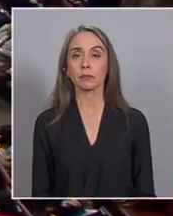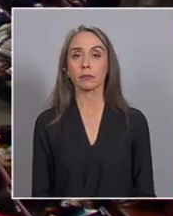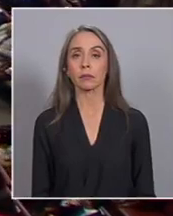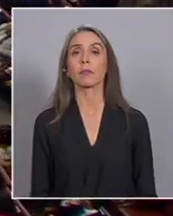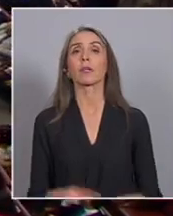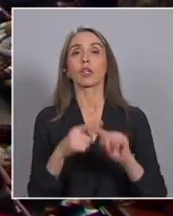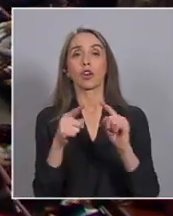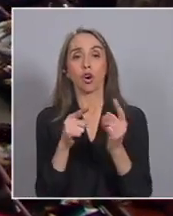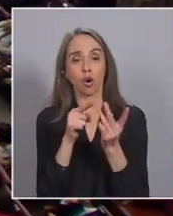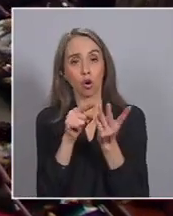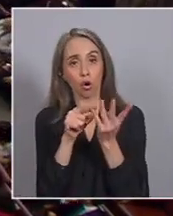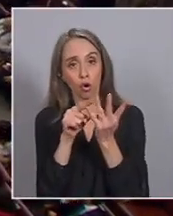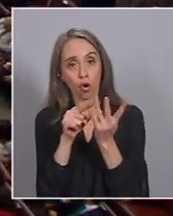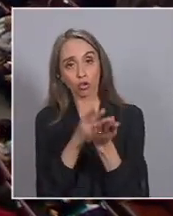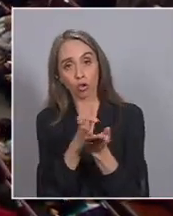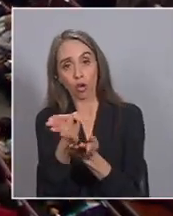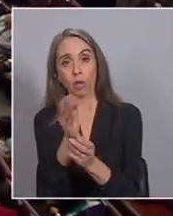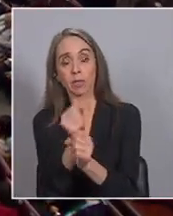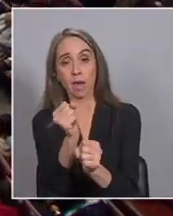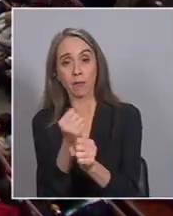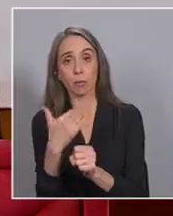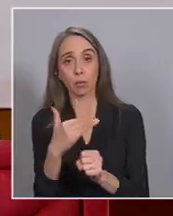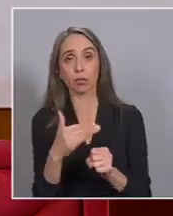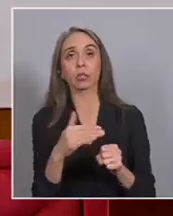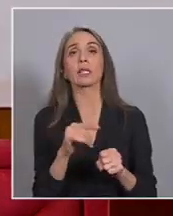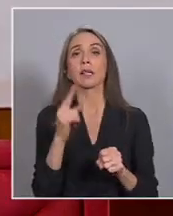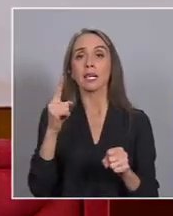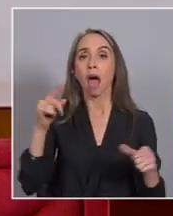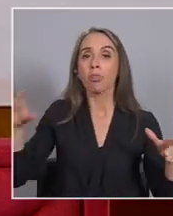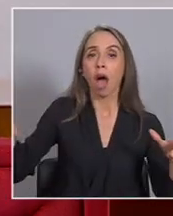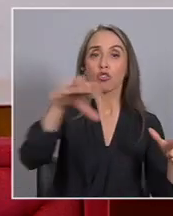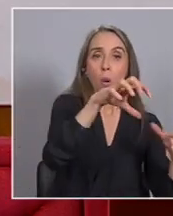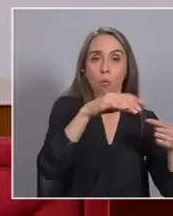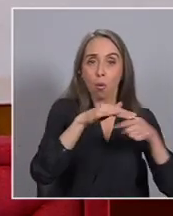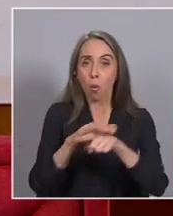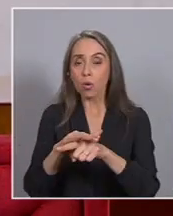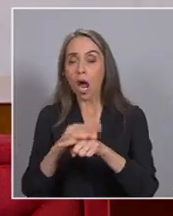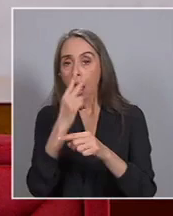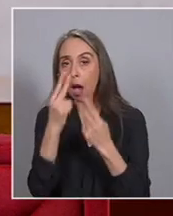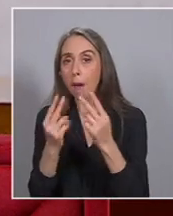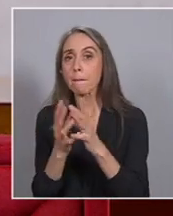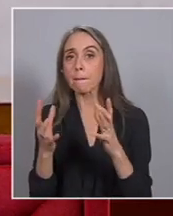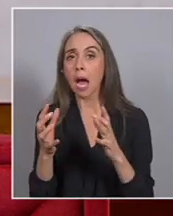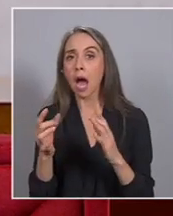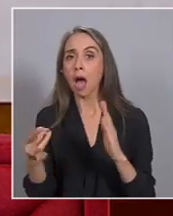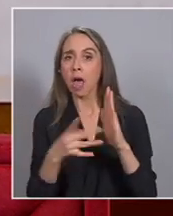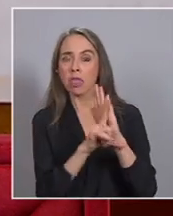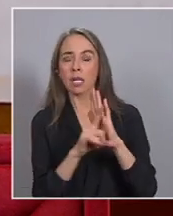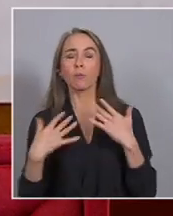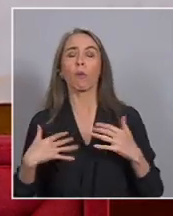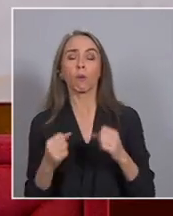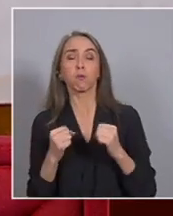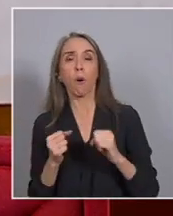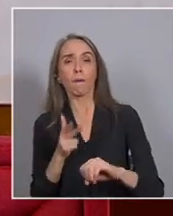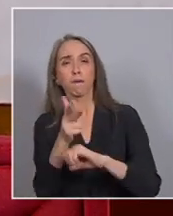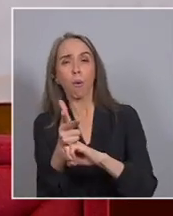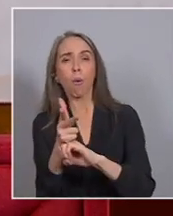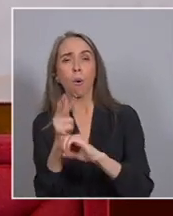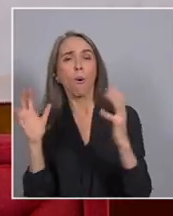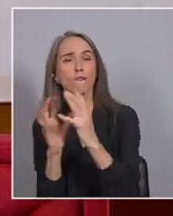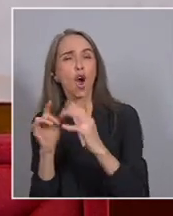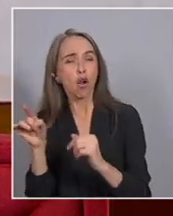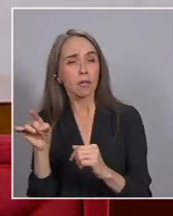Otra línea de trabajo importante ha sido la intervención en los territorios en donde hay mayor presencia de delitos violentos. Y en este punto